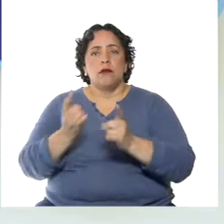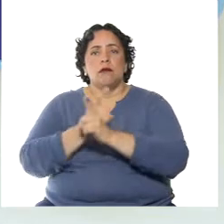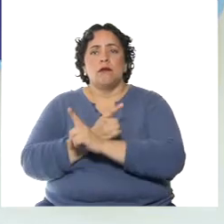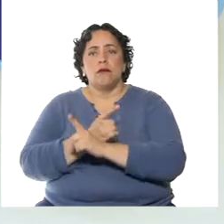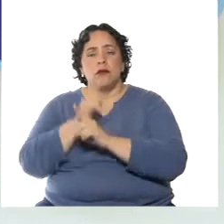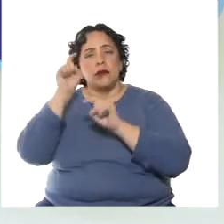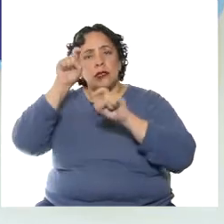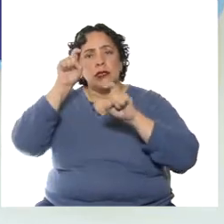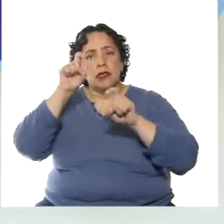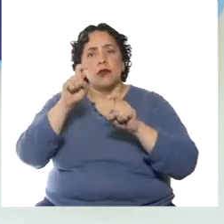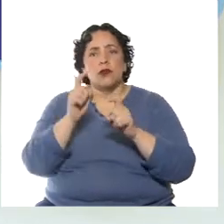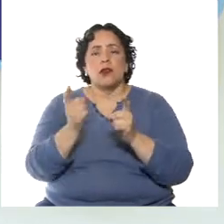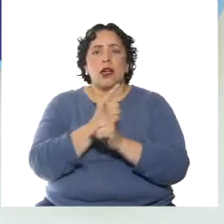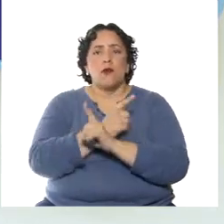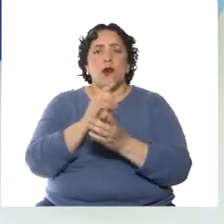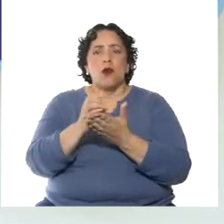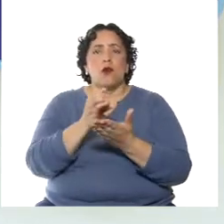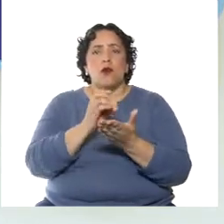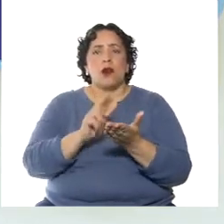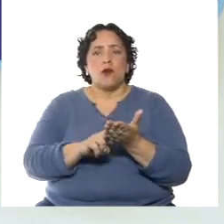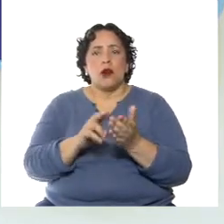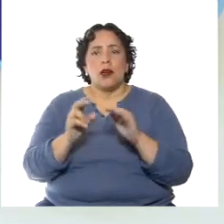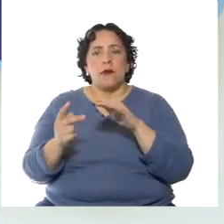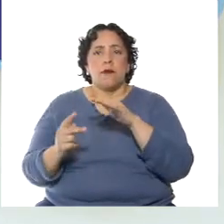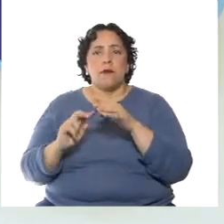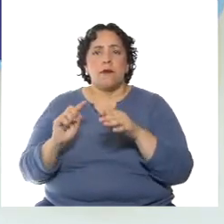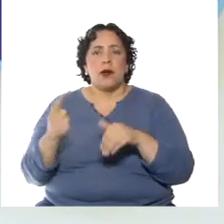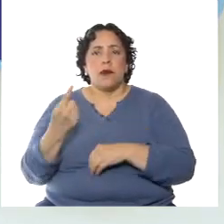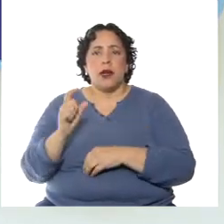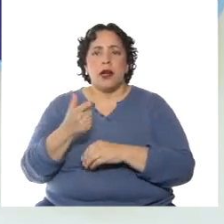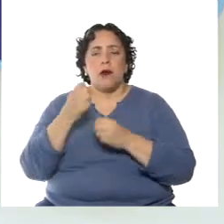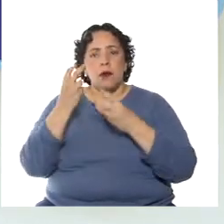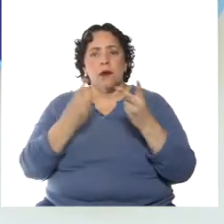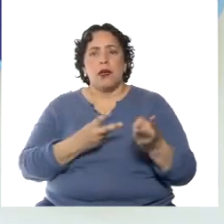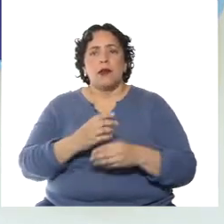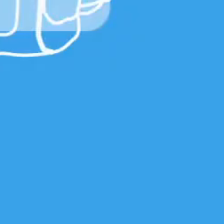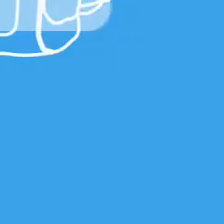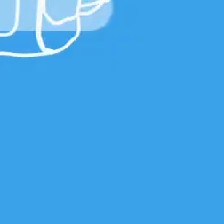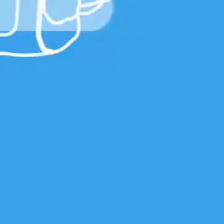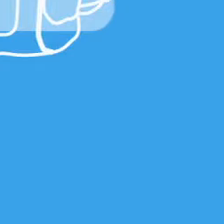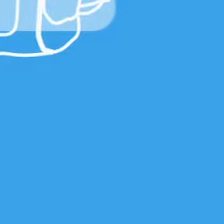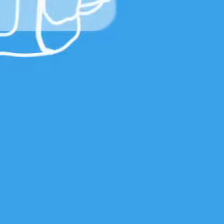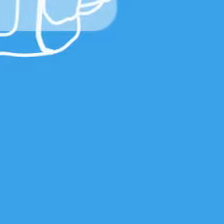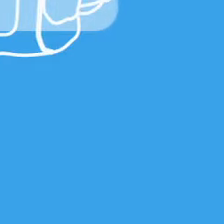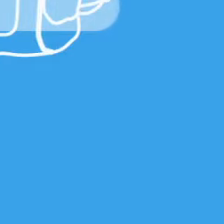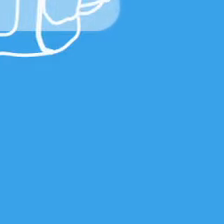las orientaciones y adaptaciones curriculares de la etapa primaria. ¡Sean bienvenidos!